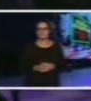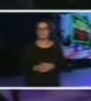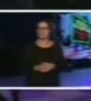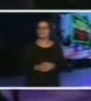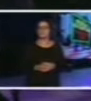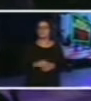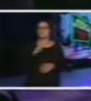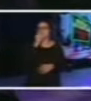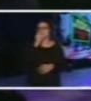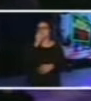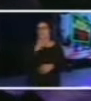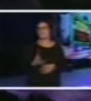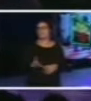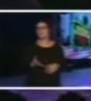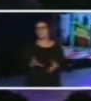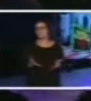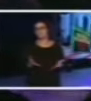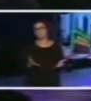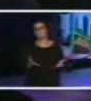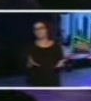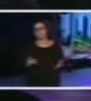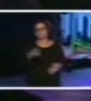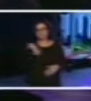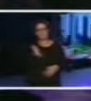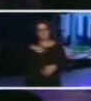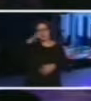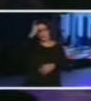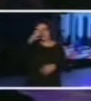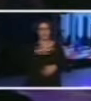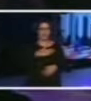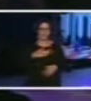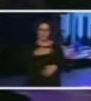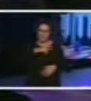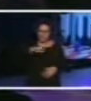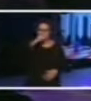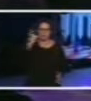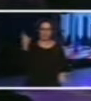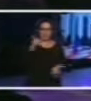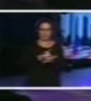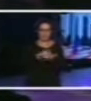Bueno, el Cabito, encantado de estar un año más aquí con ustedes.